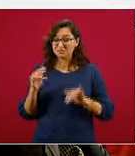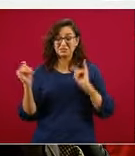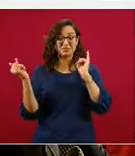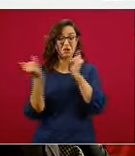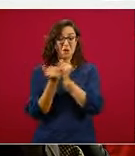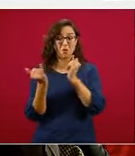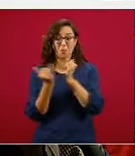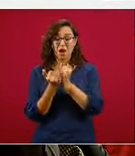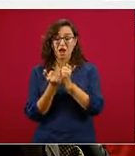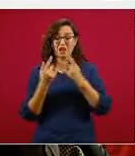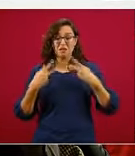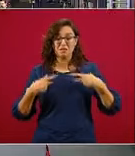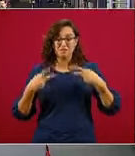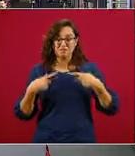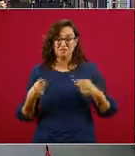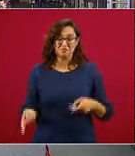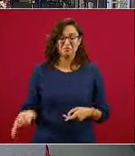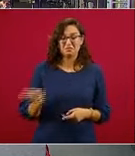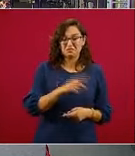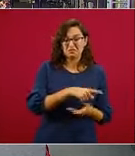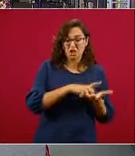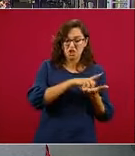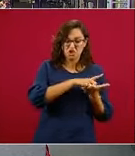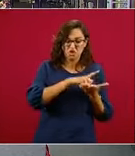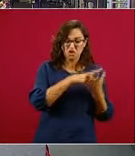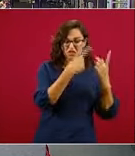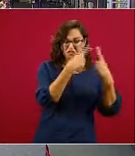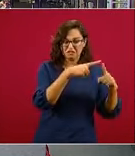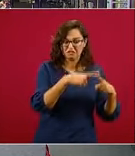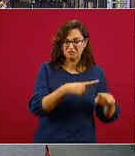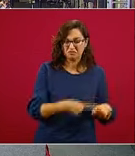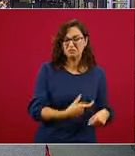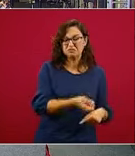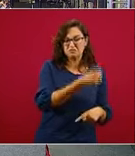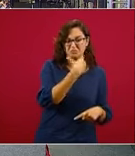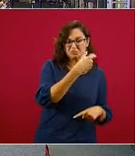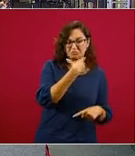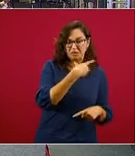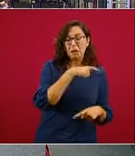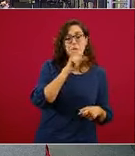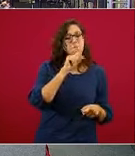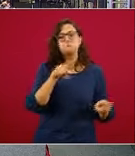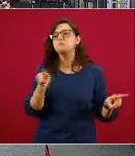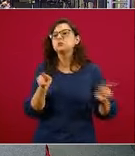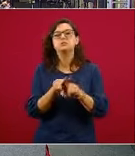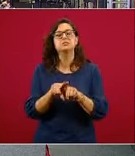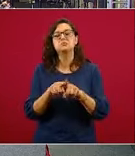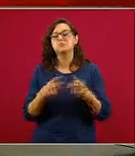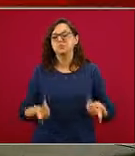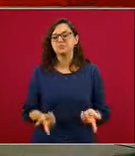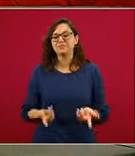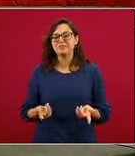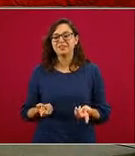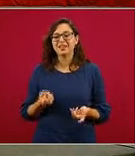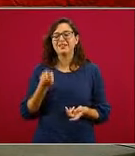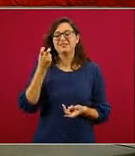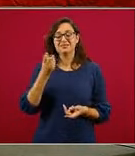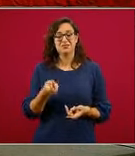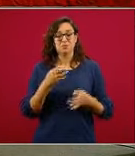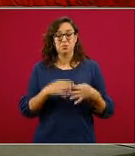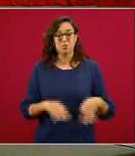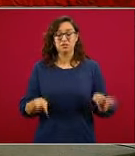muertes por opiáceos, no de uso médico, sino de uso de calle. Entonces, nos ocupa muchísimo